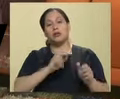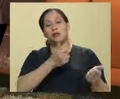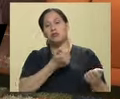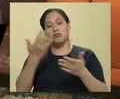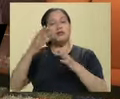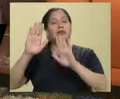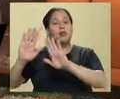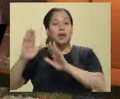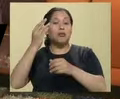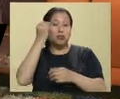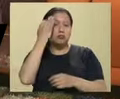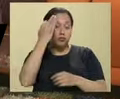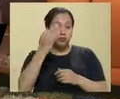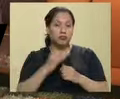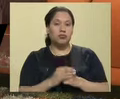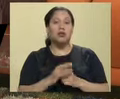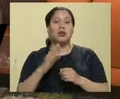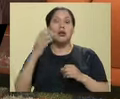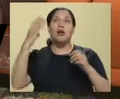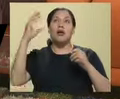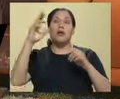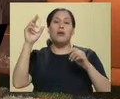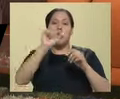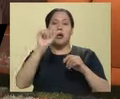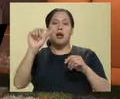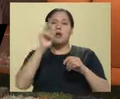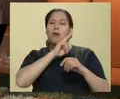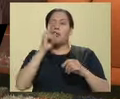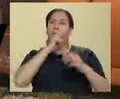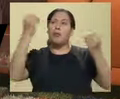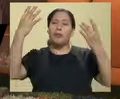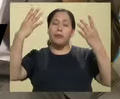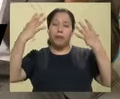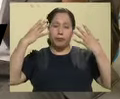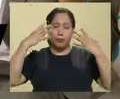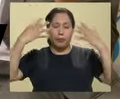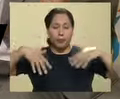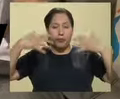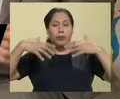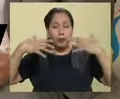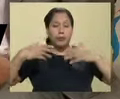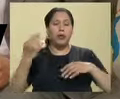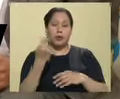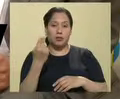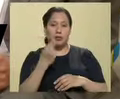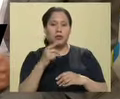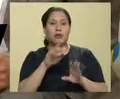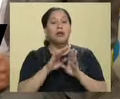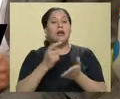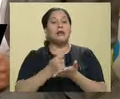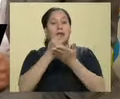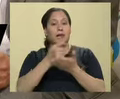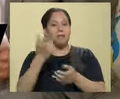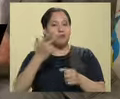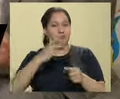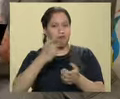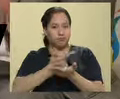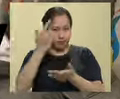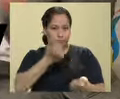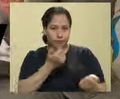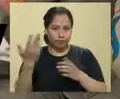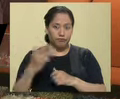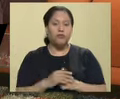mucho tiempo, inclusive con ventilador. Esto está en ventilación mecánica asistida, en terapia intensiva. Entonces, por